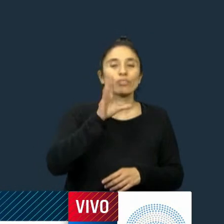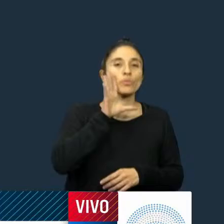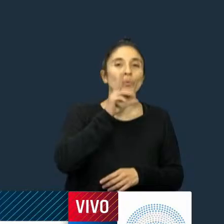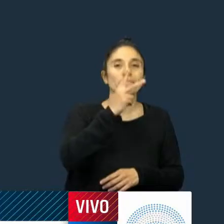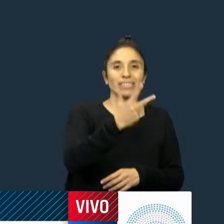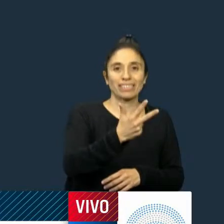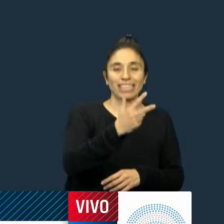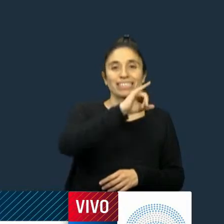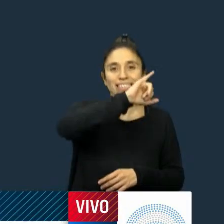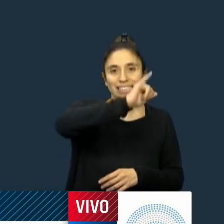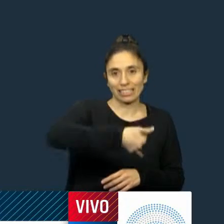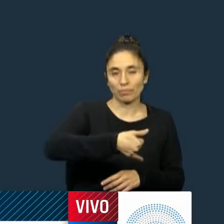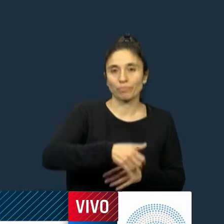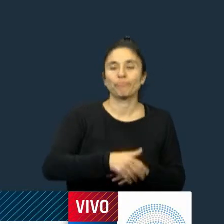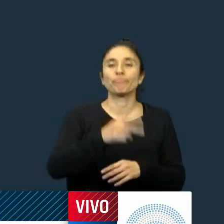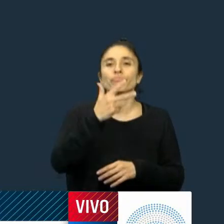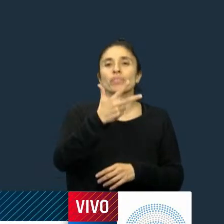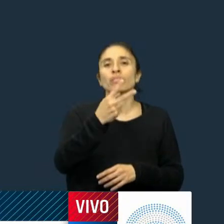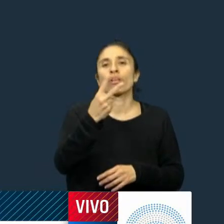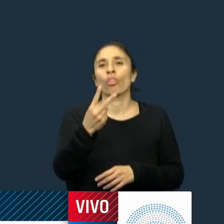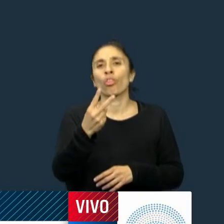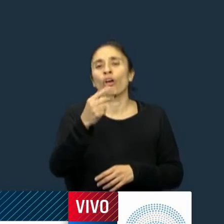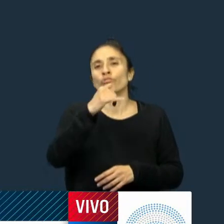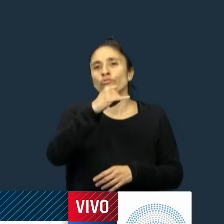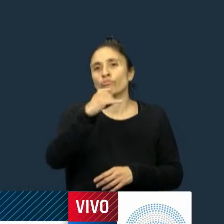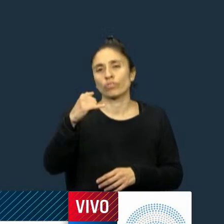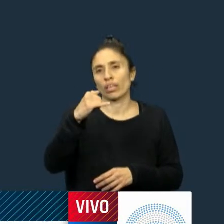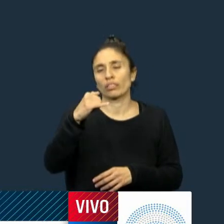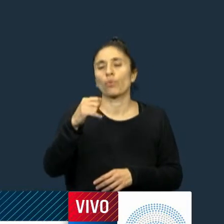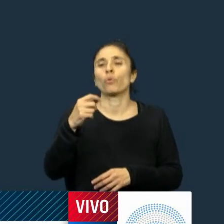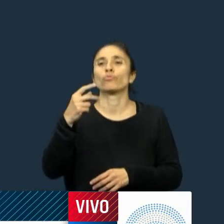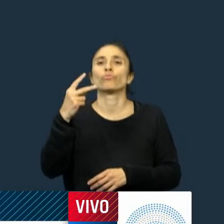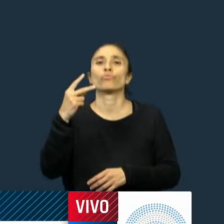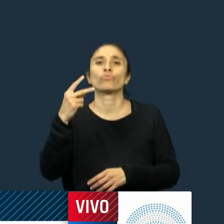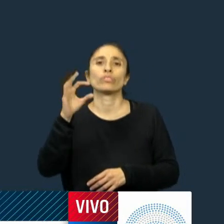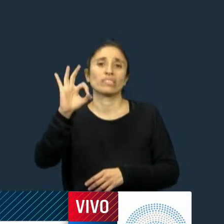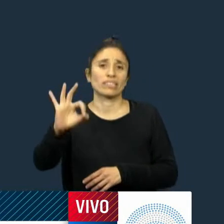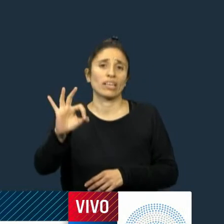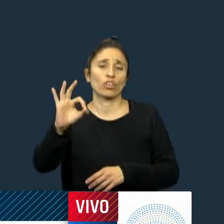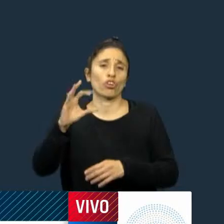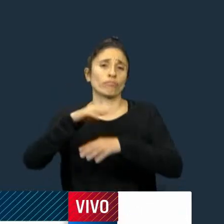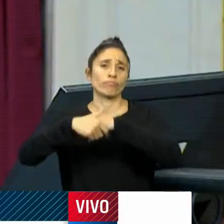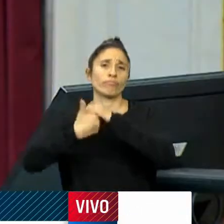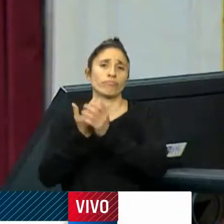153 votos afirmativos, 32 negativos, 0 abstenciones.